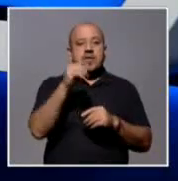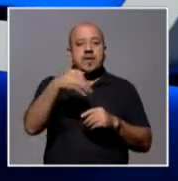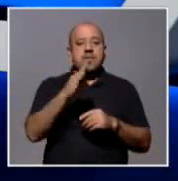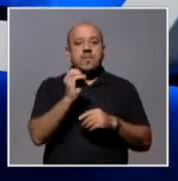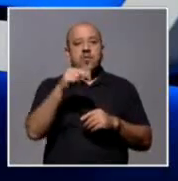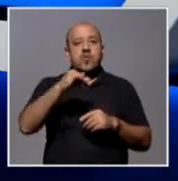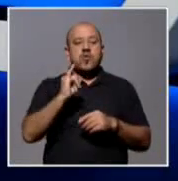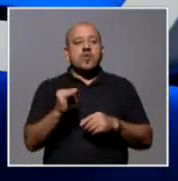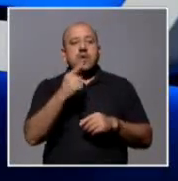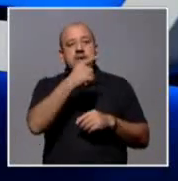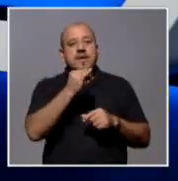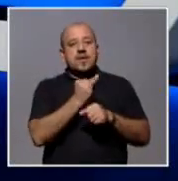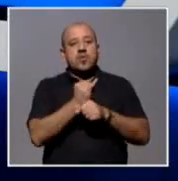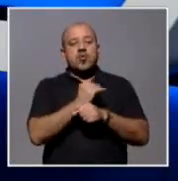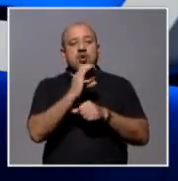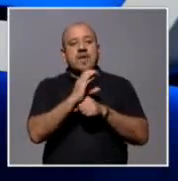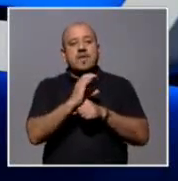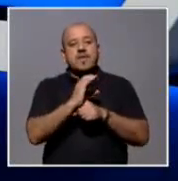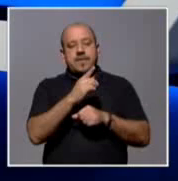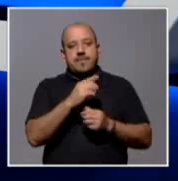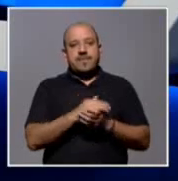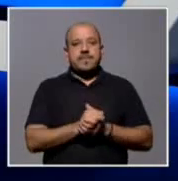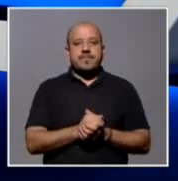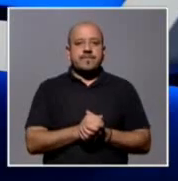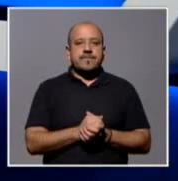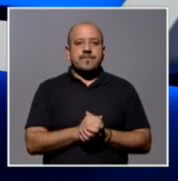nuevos logros desde el Instituto Clemente Estable.